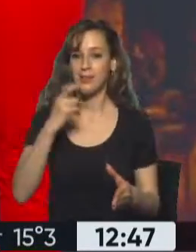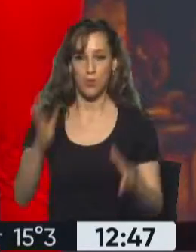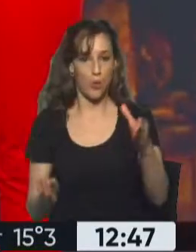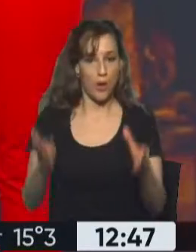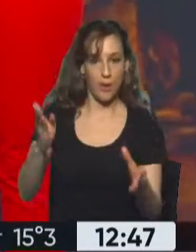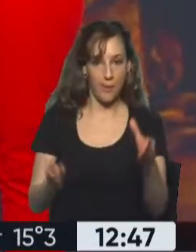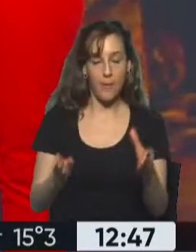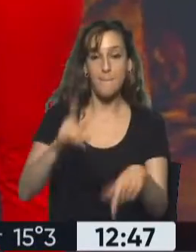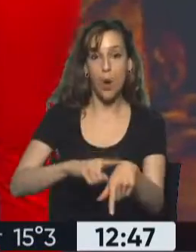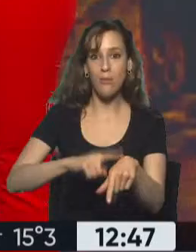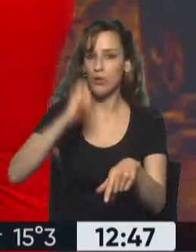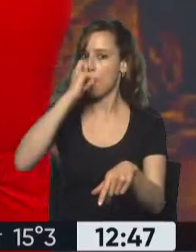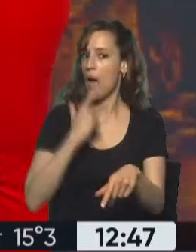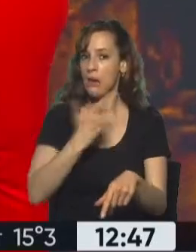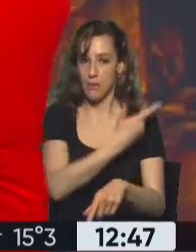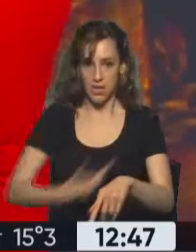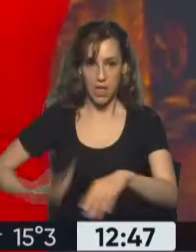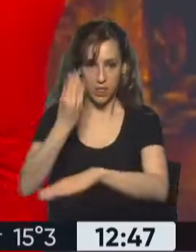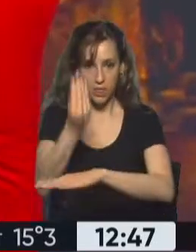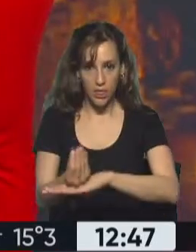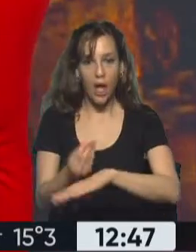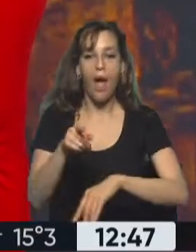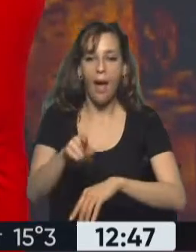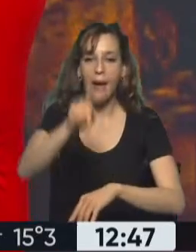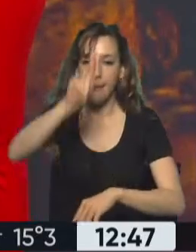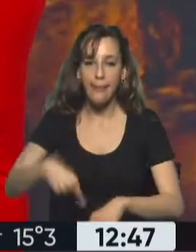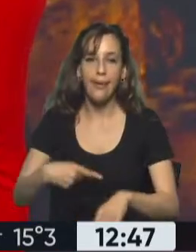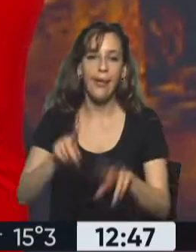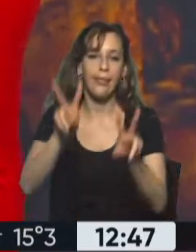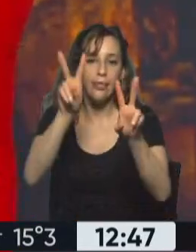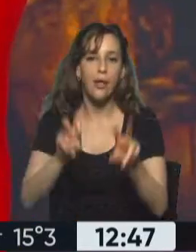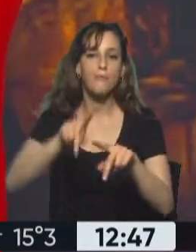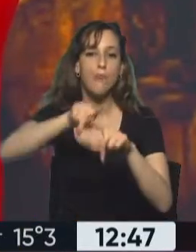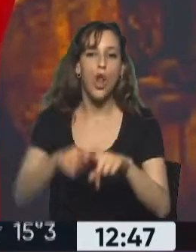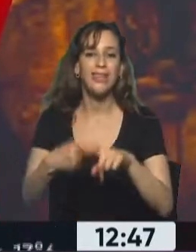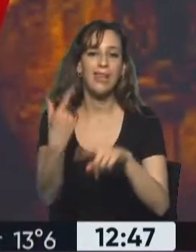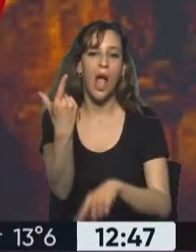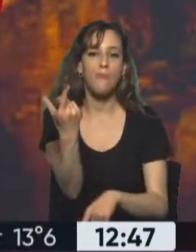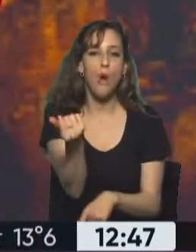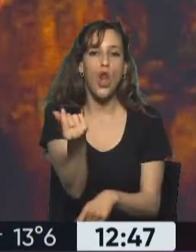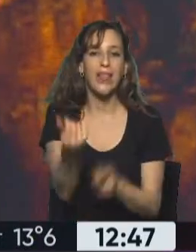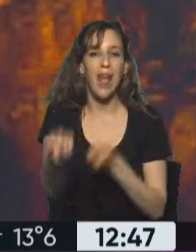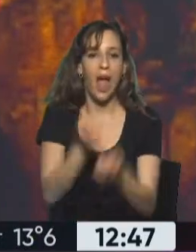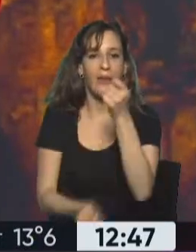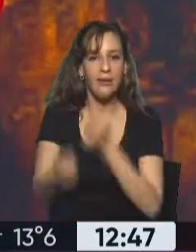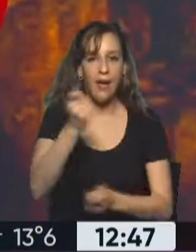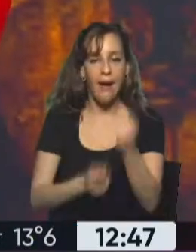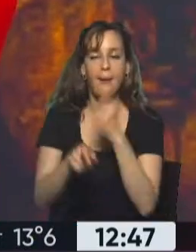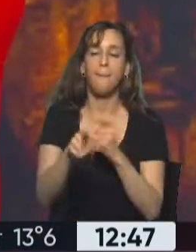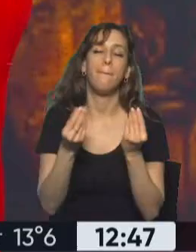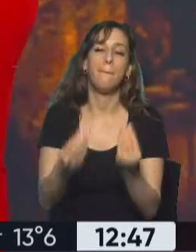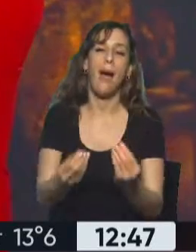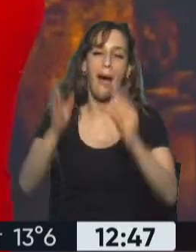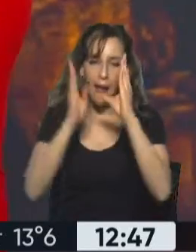Paradójicamente, es el periodo en donde apareció la política monetaria como la única variable para atender los problemas